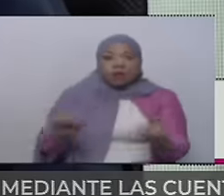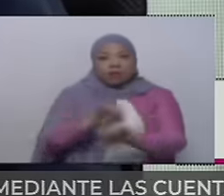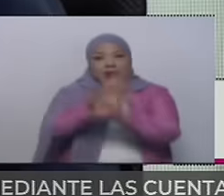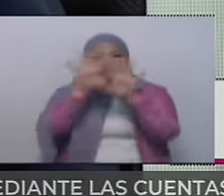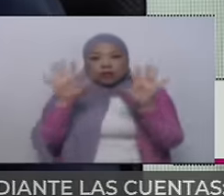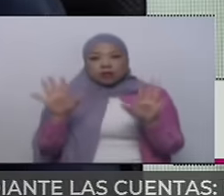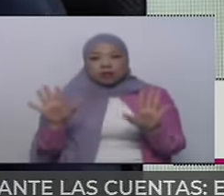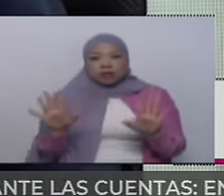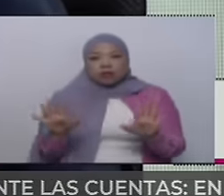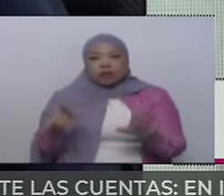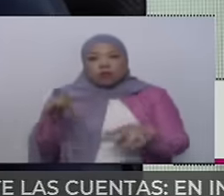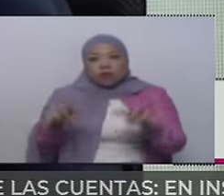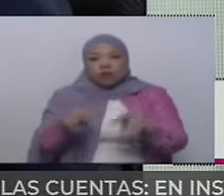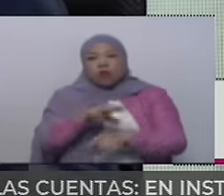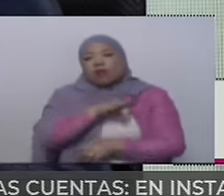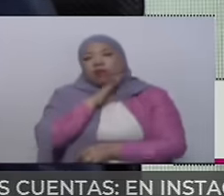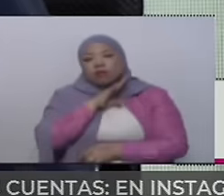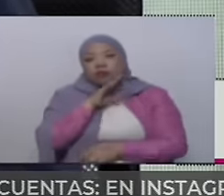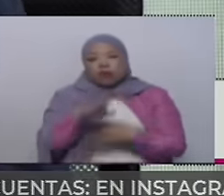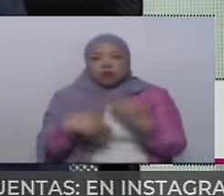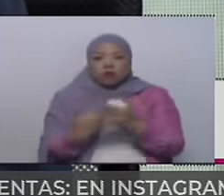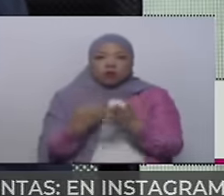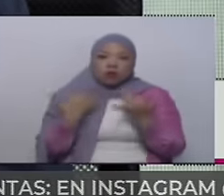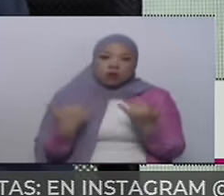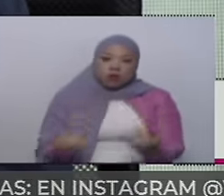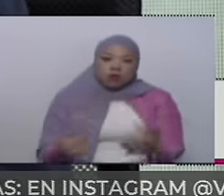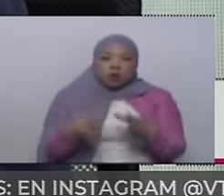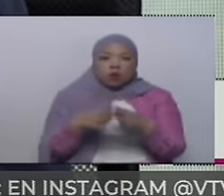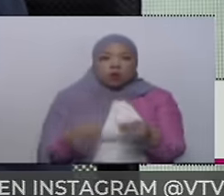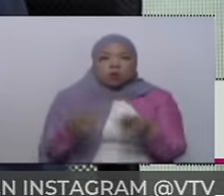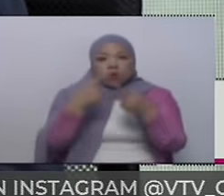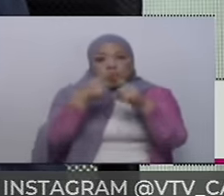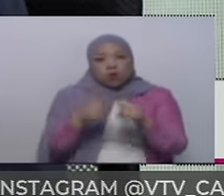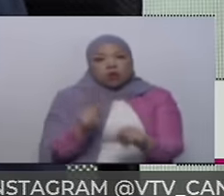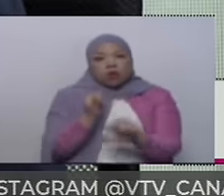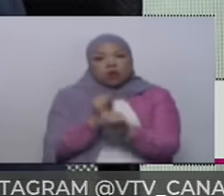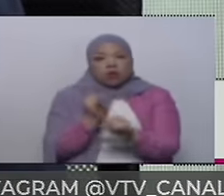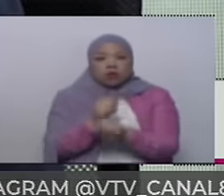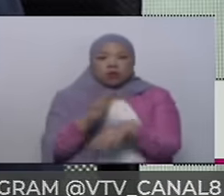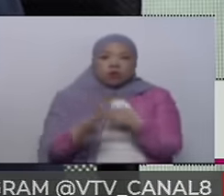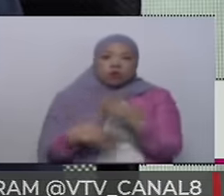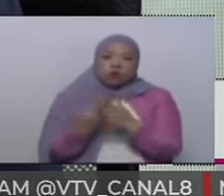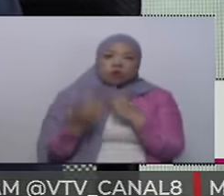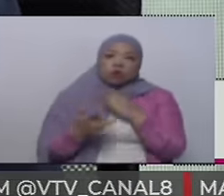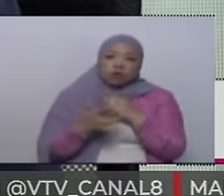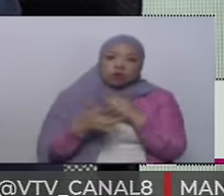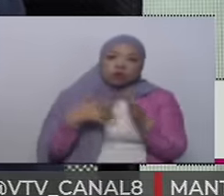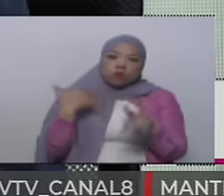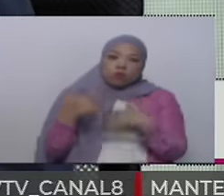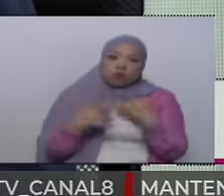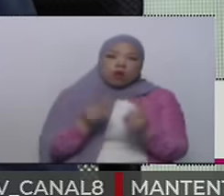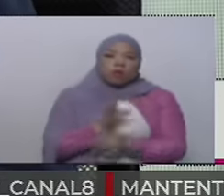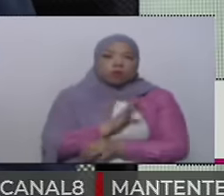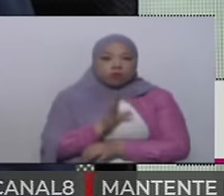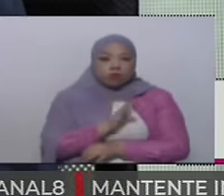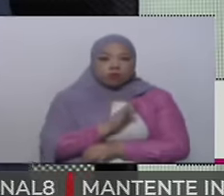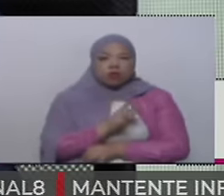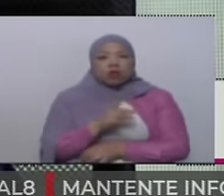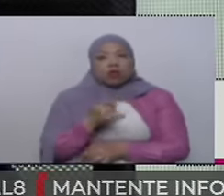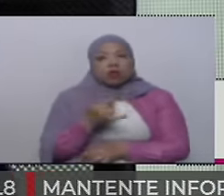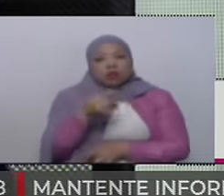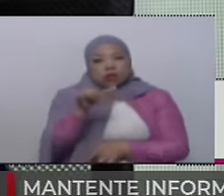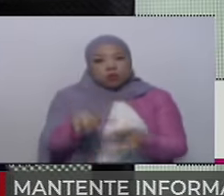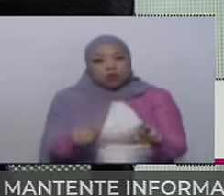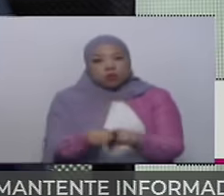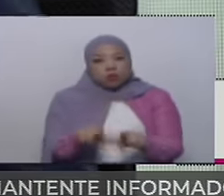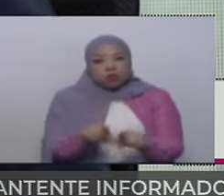la incidencia de esta enfermedad en el mundo y actualizar todos los registros oncológicos con plataformas tecnológicas dotadas apropiadamente, computadoras, y